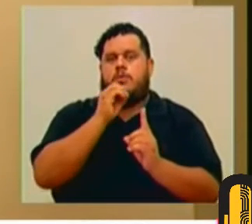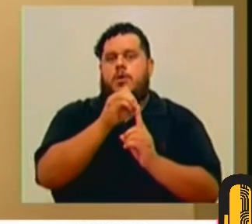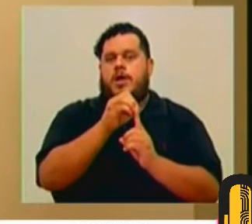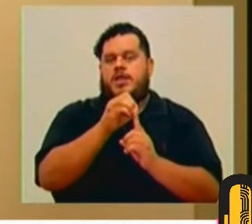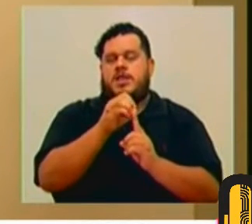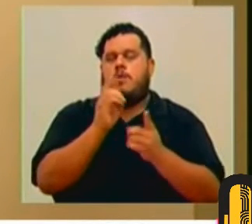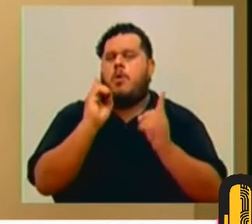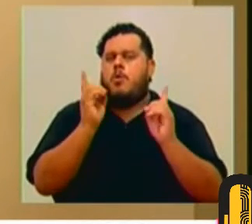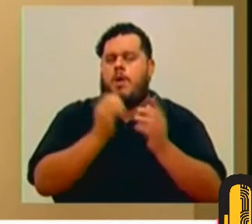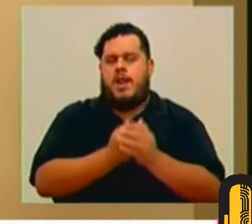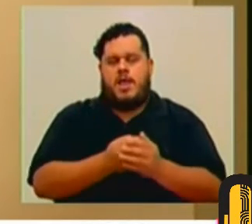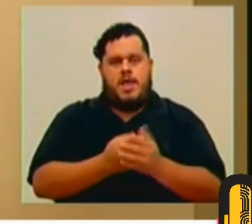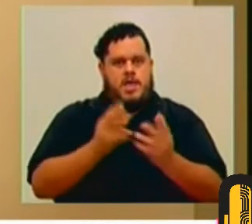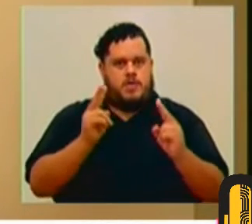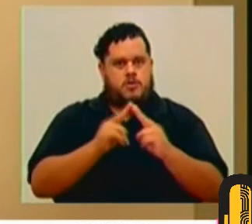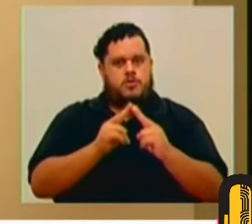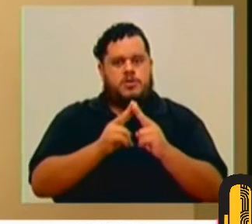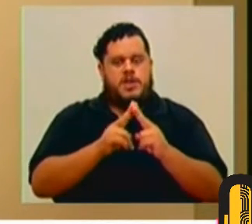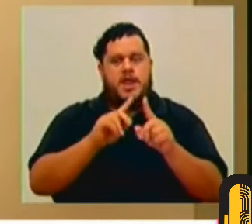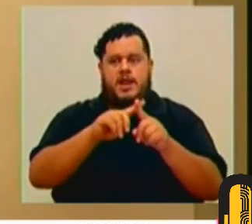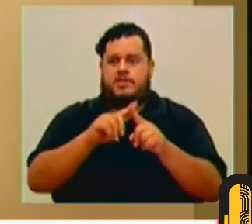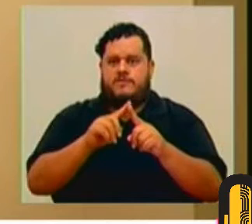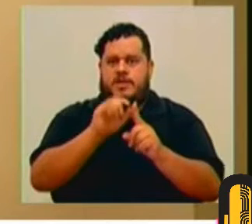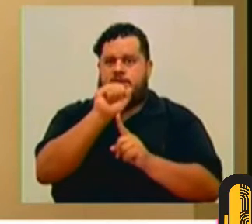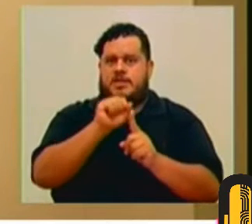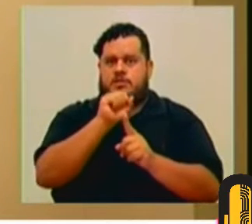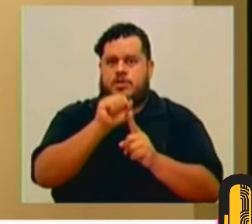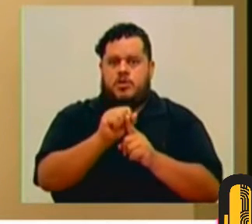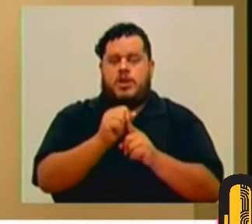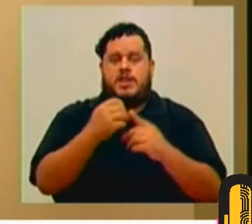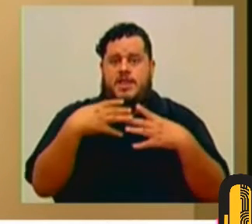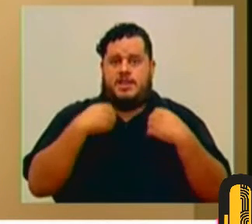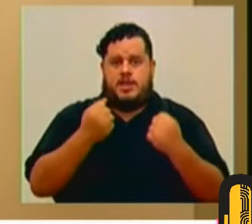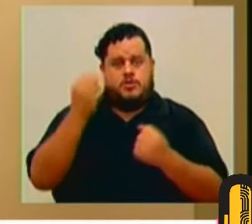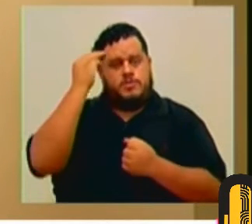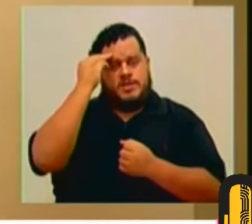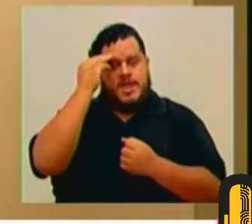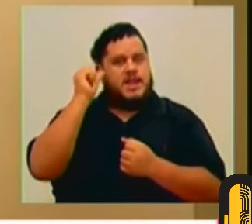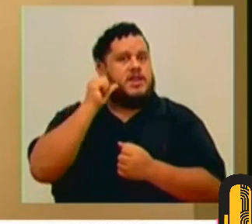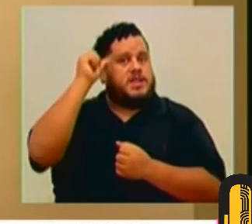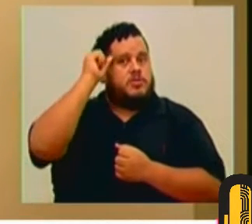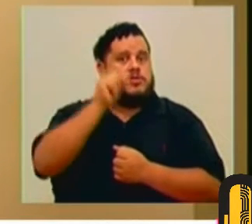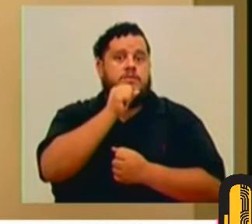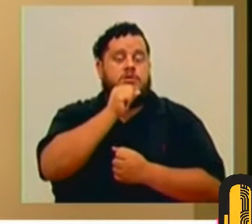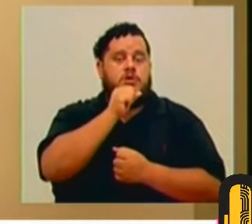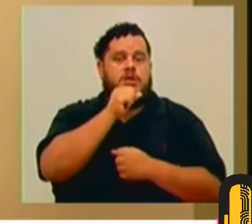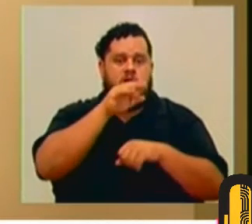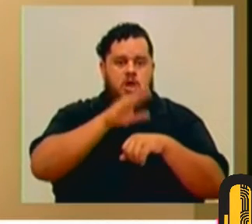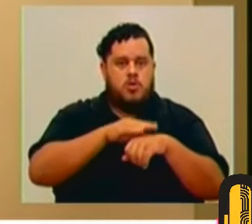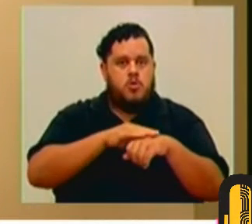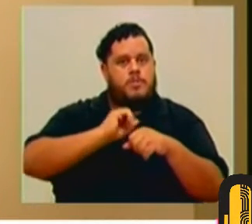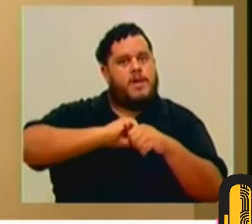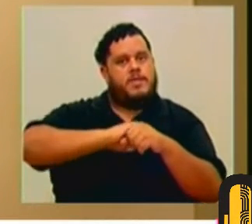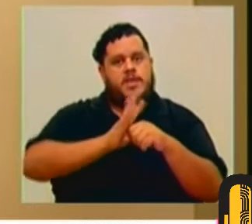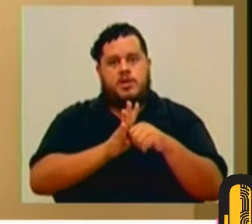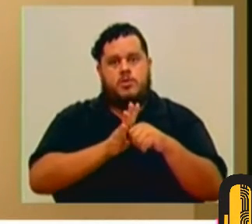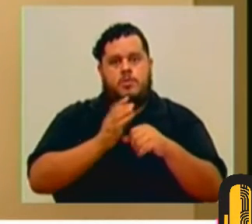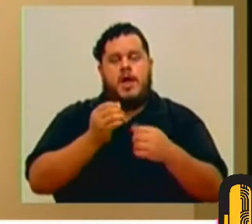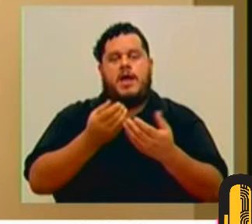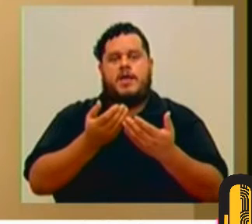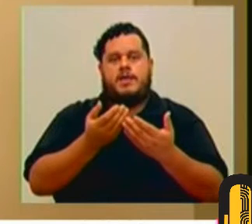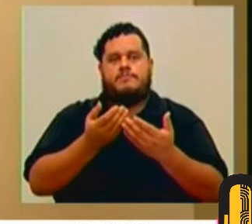principal conocer los efectos de la salud mental en las personas adultas mayores producto de la emergencia sanitaria por la pandemia